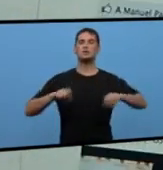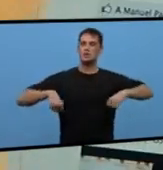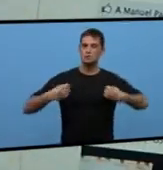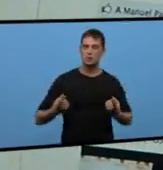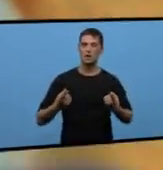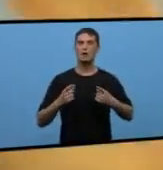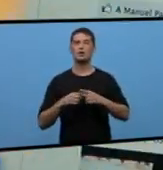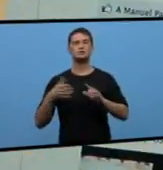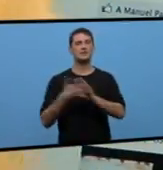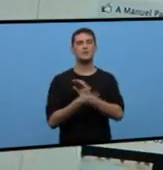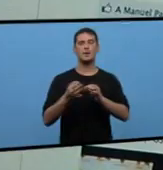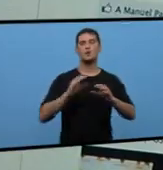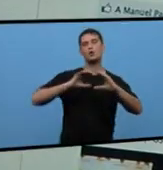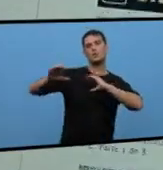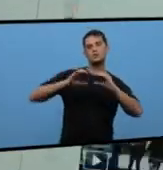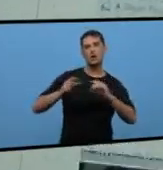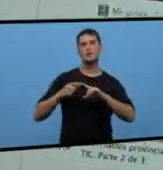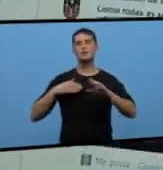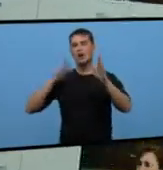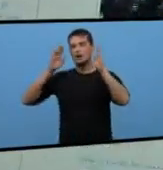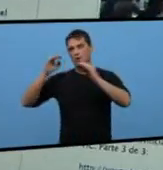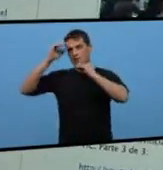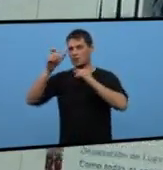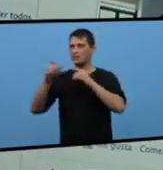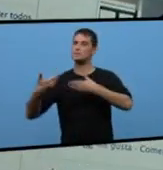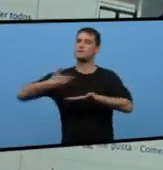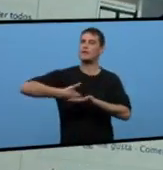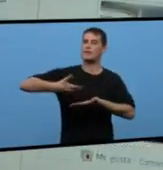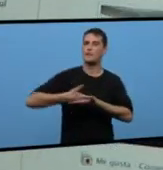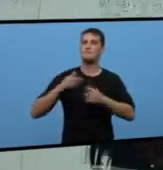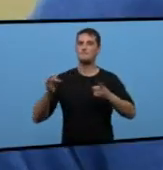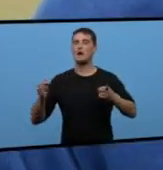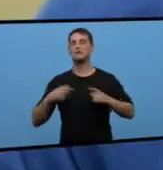natural, sempre conversando, atendendo ás